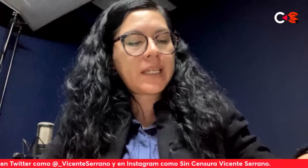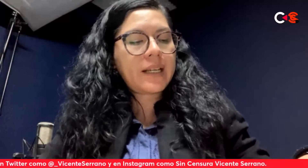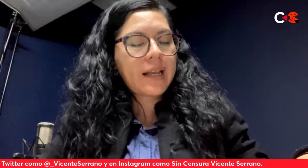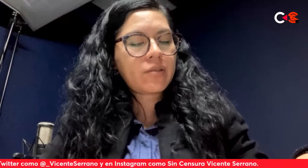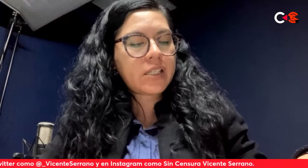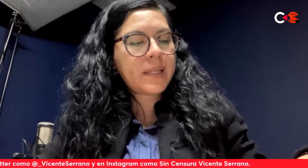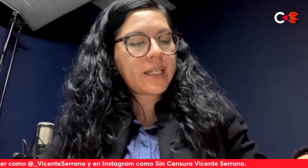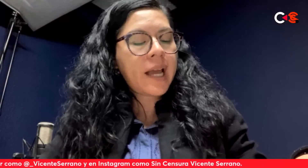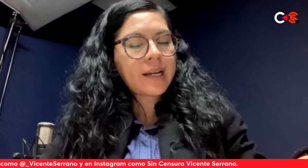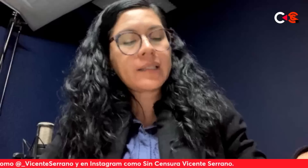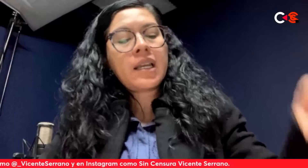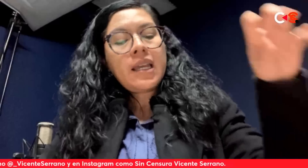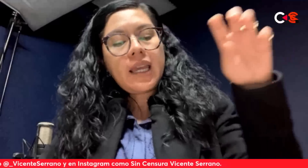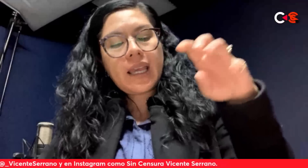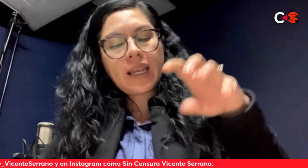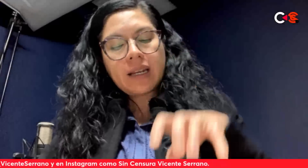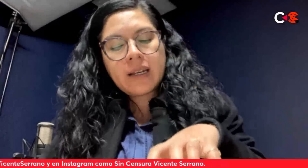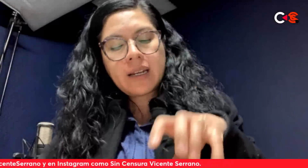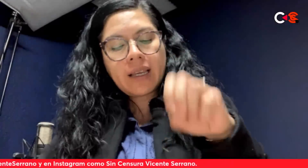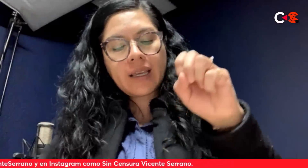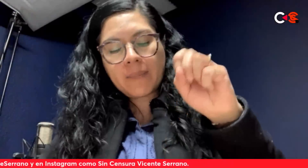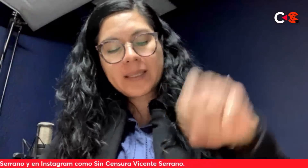los mexicanos, las mexicanas.